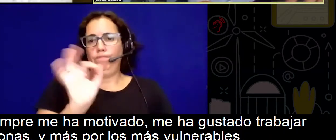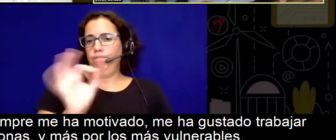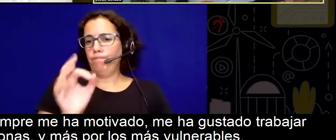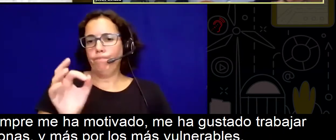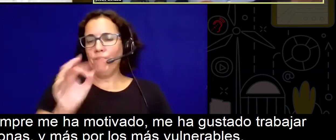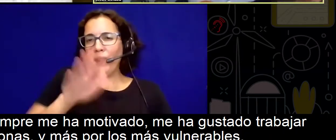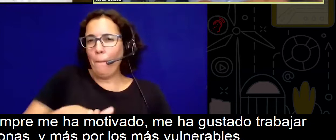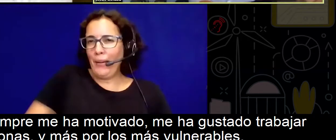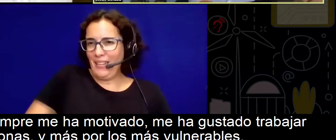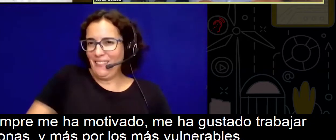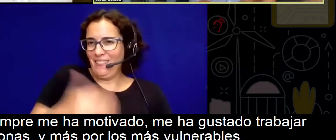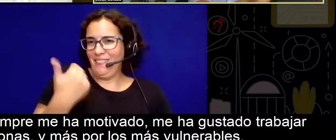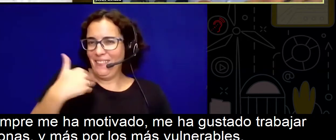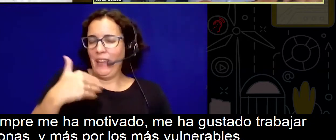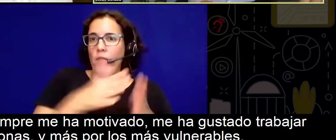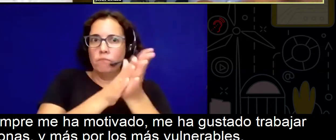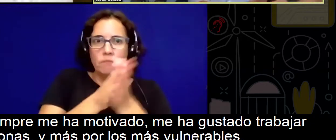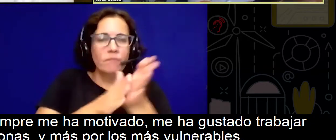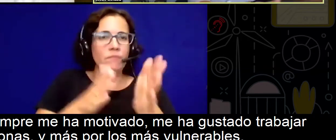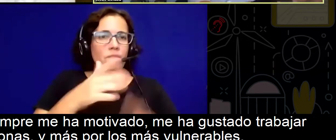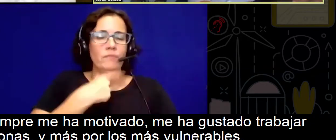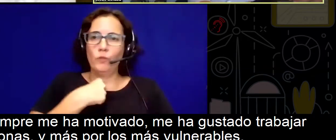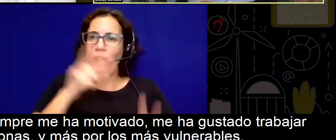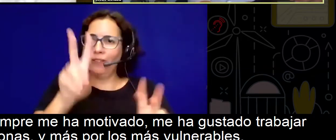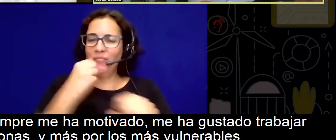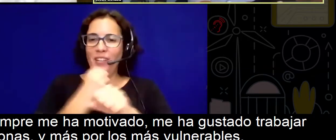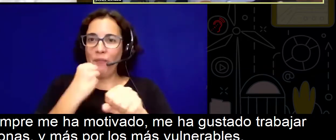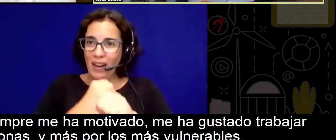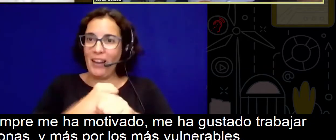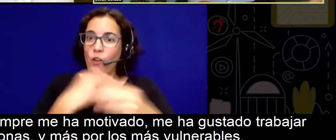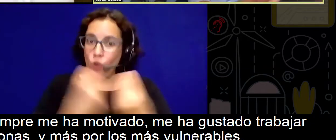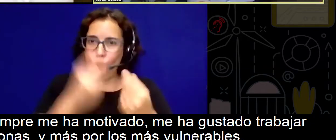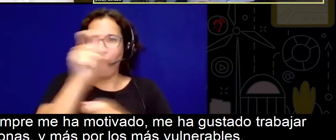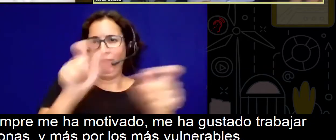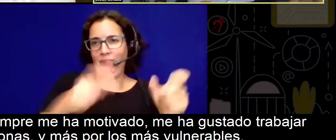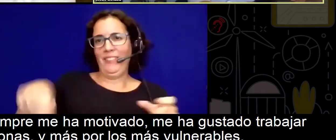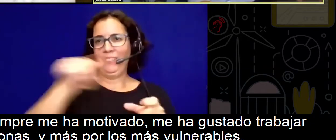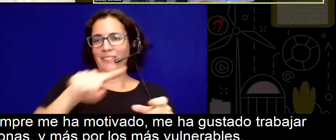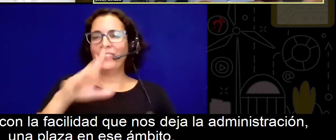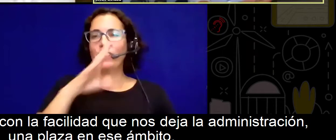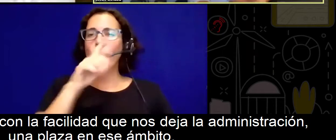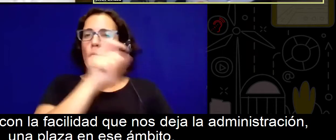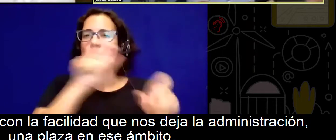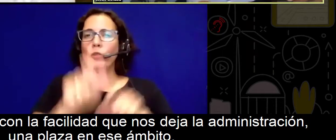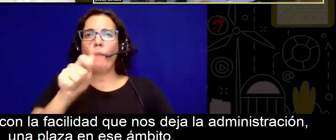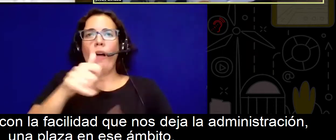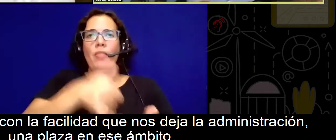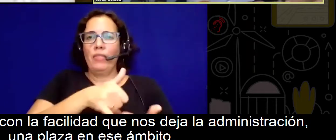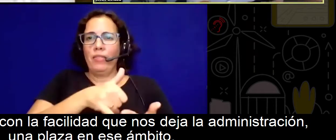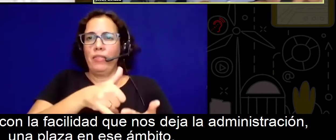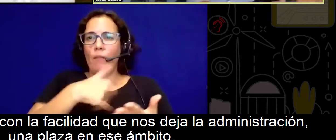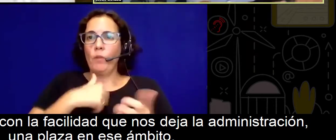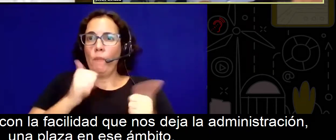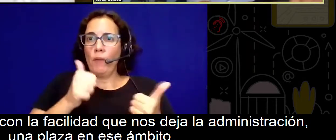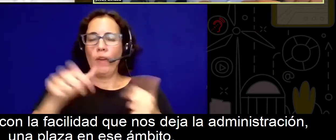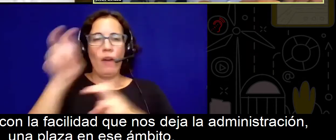siempre me ha motivado, me ha incentivado, me ha gustado el trabajar con personas y más, pues quizá por los más vulnerables, pues me puse a buscar con esa facilidad que